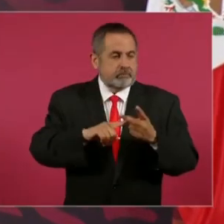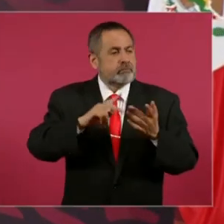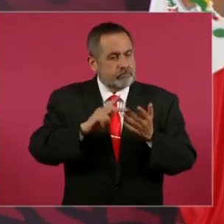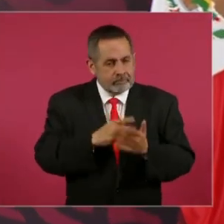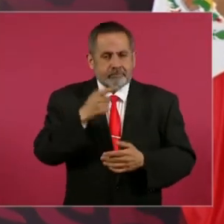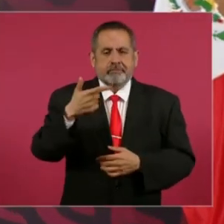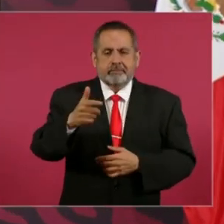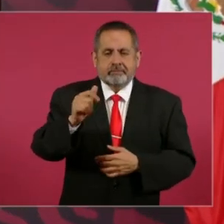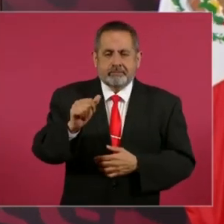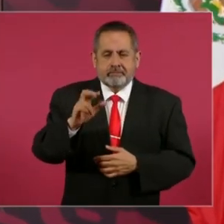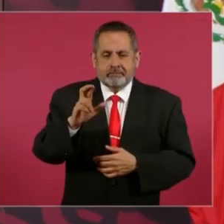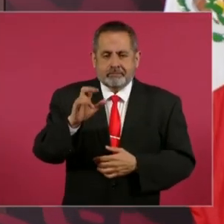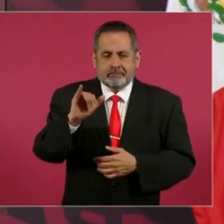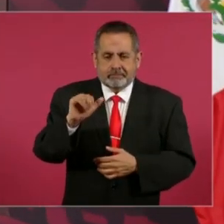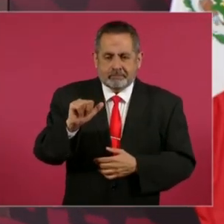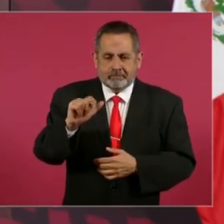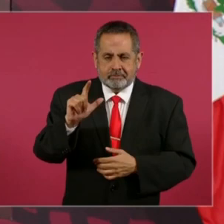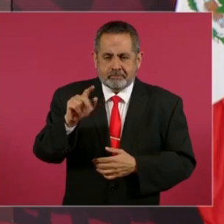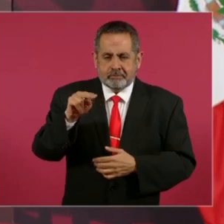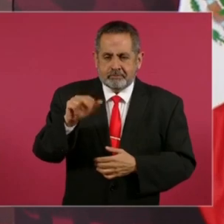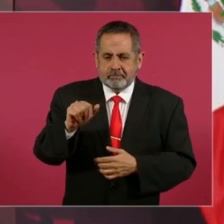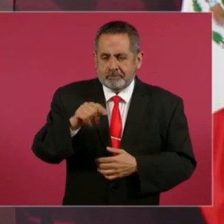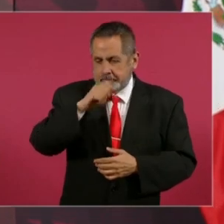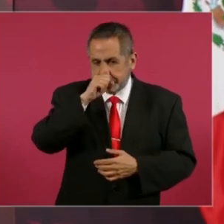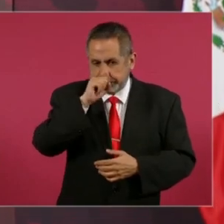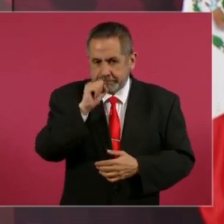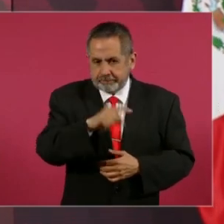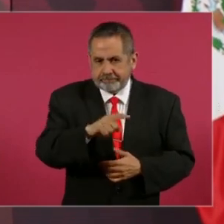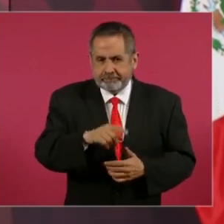García Luna. Dicen que